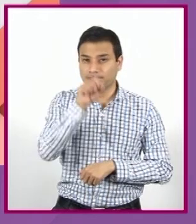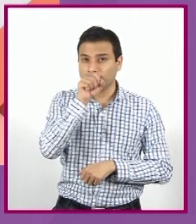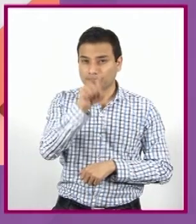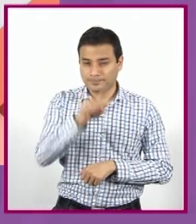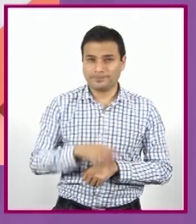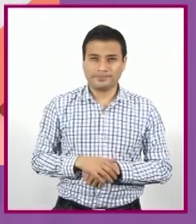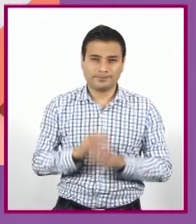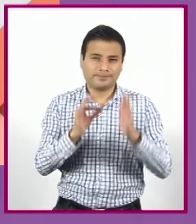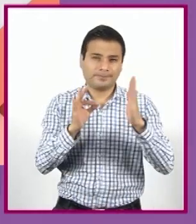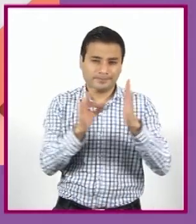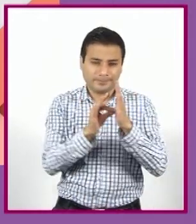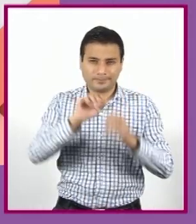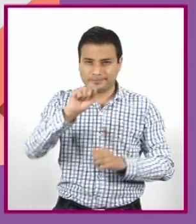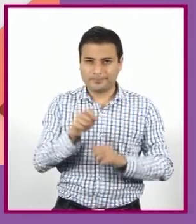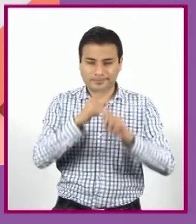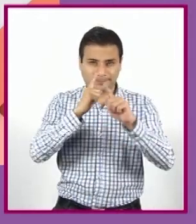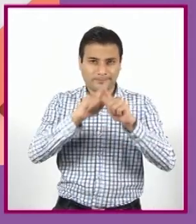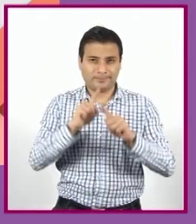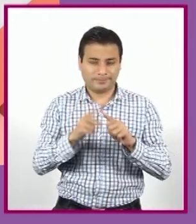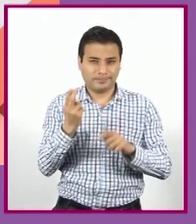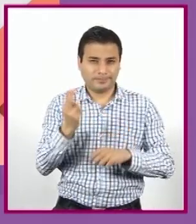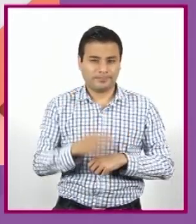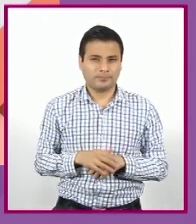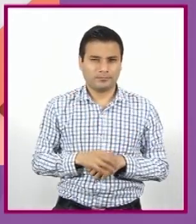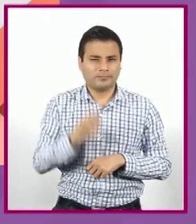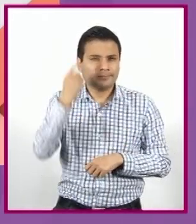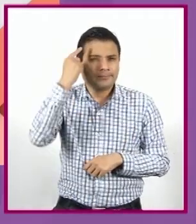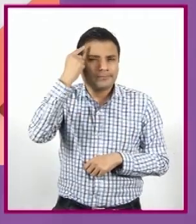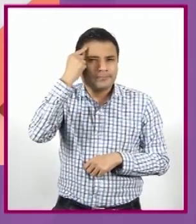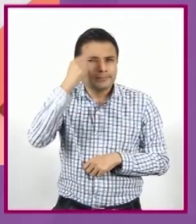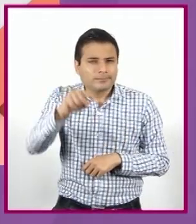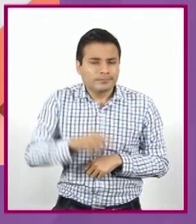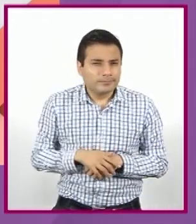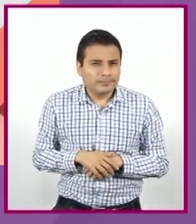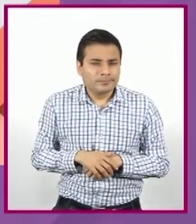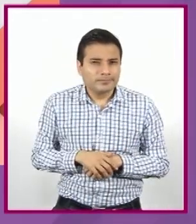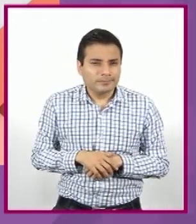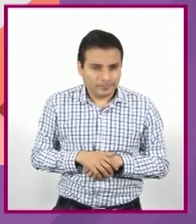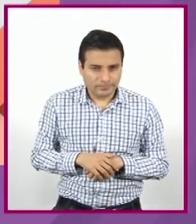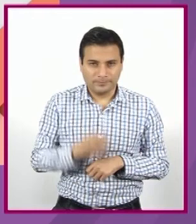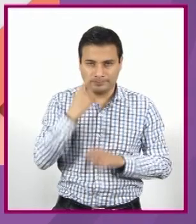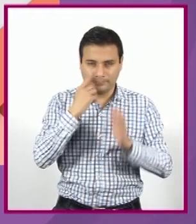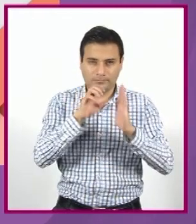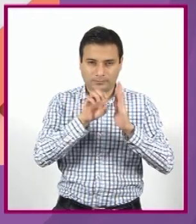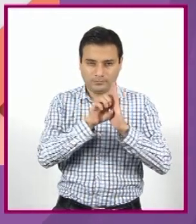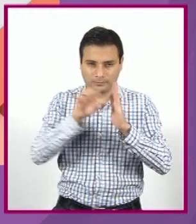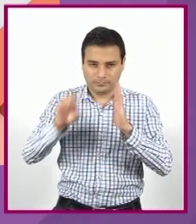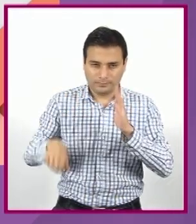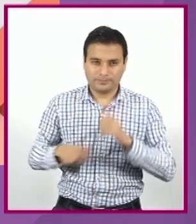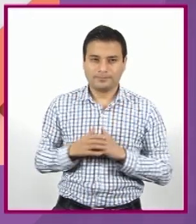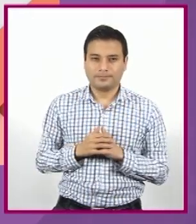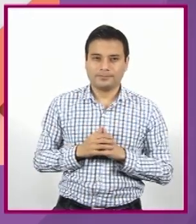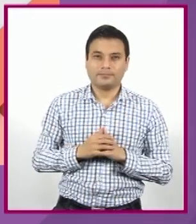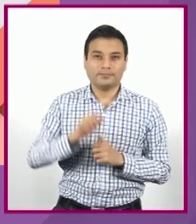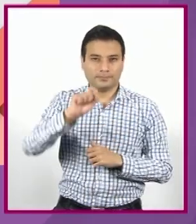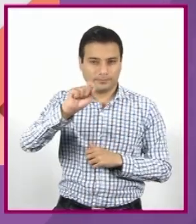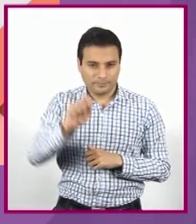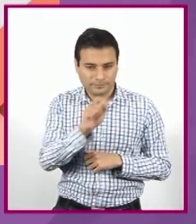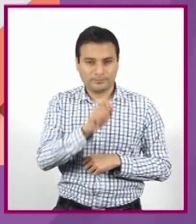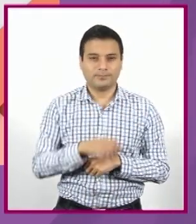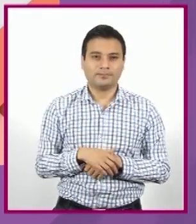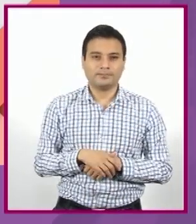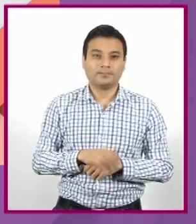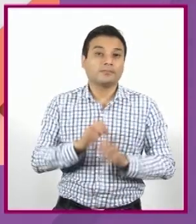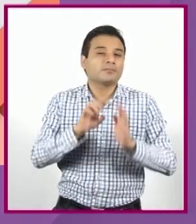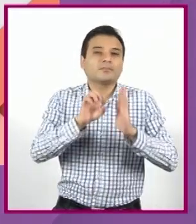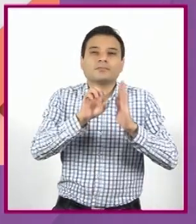puntuación. Se requiere emplear los signos de puntuación necesarios, tales como la coma. Por